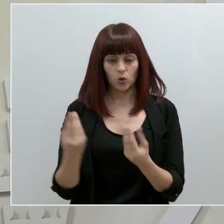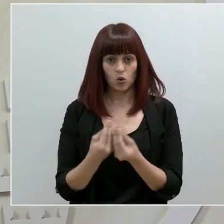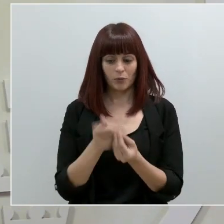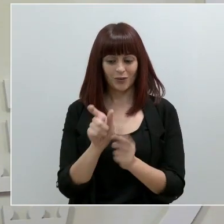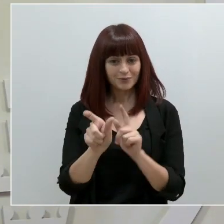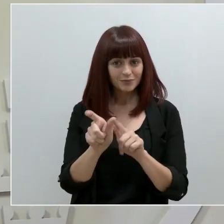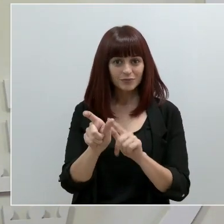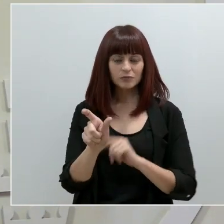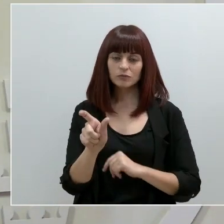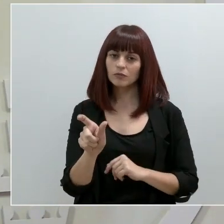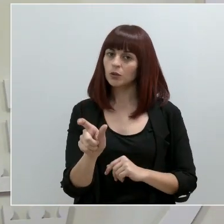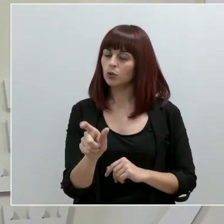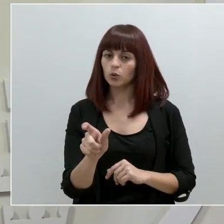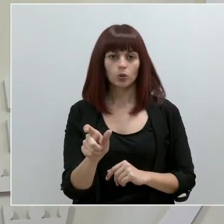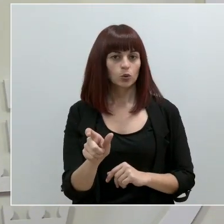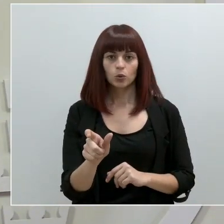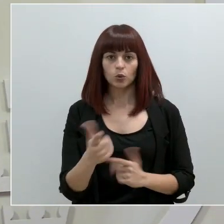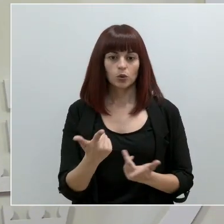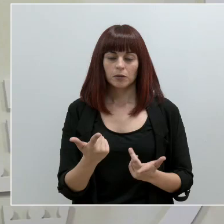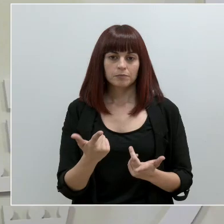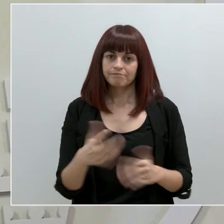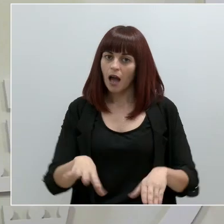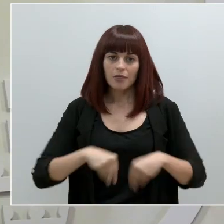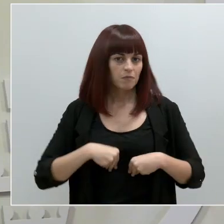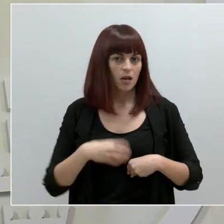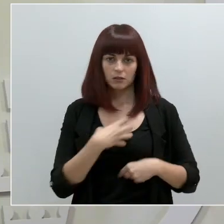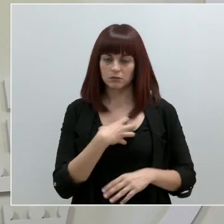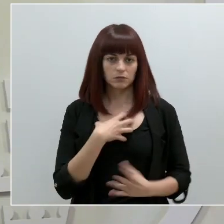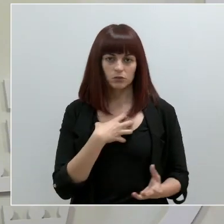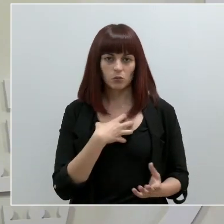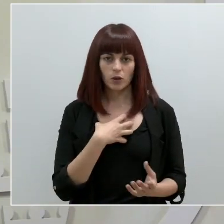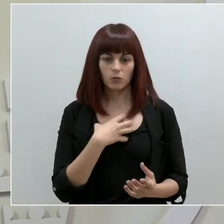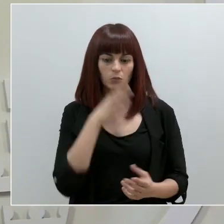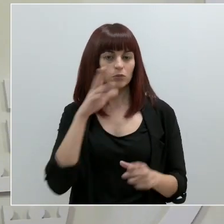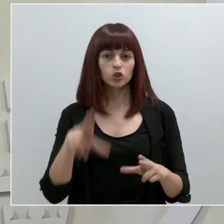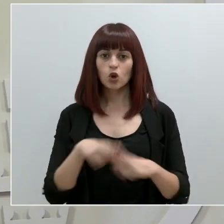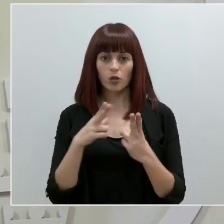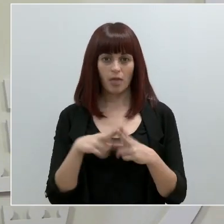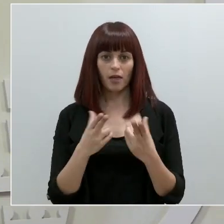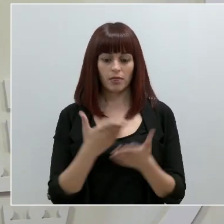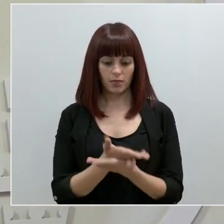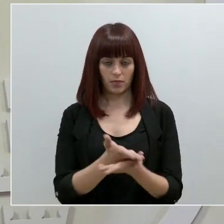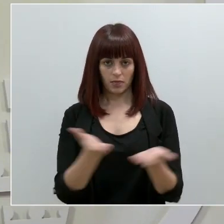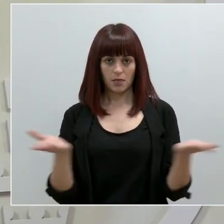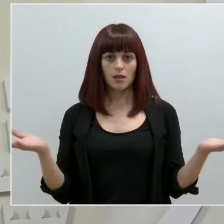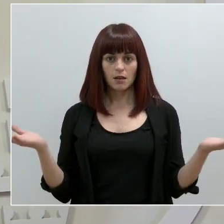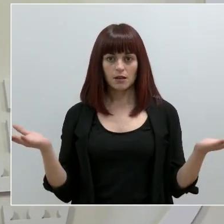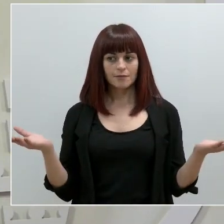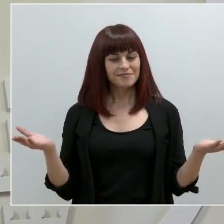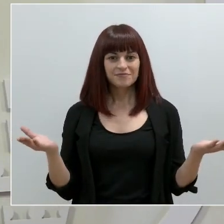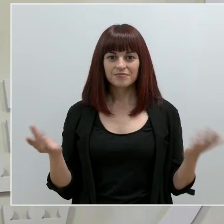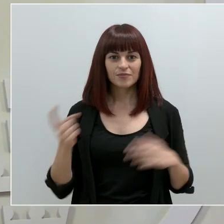que, como venimos diciendo, pues es una cifra inasumible para una sociedad en la que no